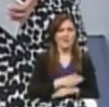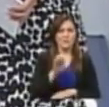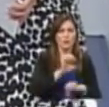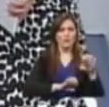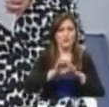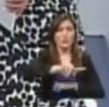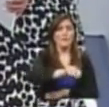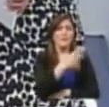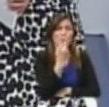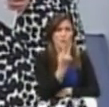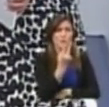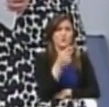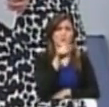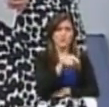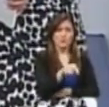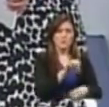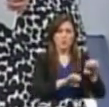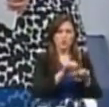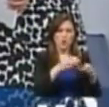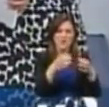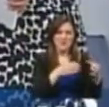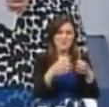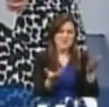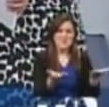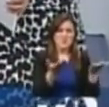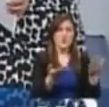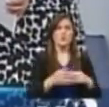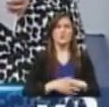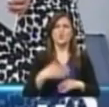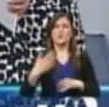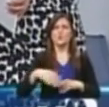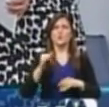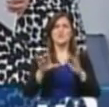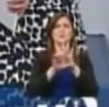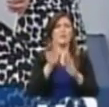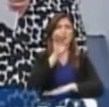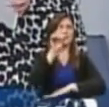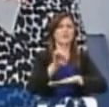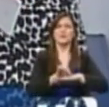a la televisora Gama TV predeterminó manejos irregulares por parte de sus